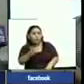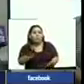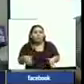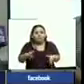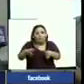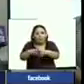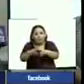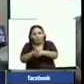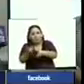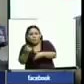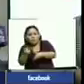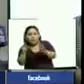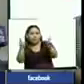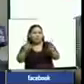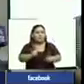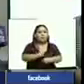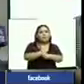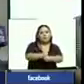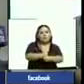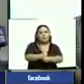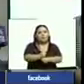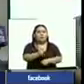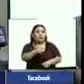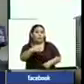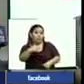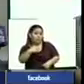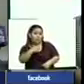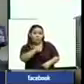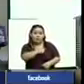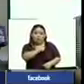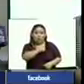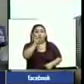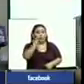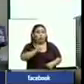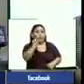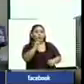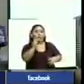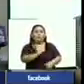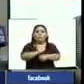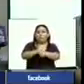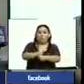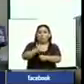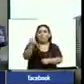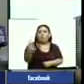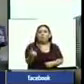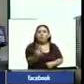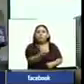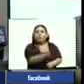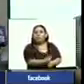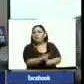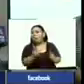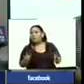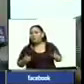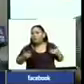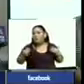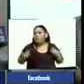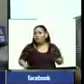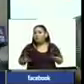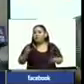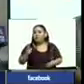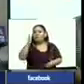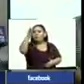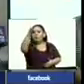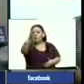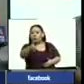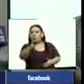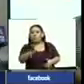Garantías sería irresponsable garantizarle a las personas que no hubiera forma en algún futuro